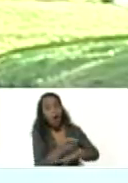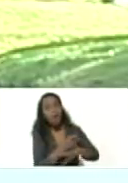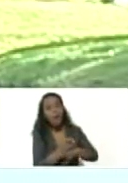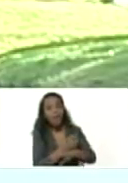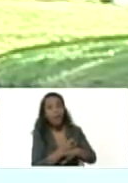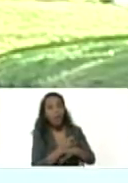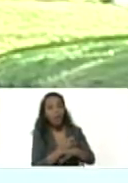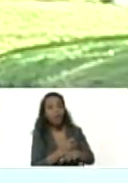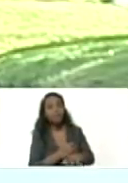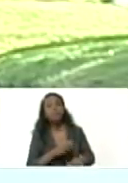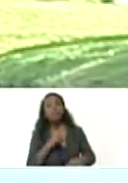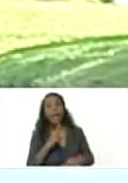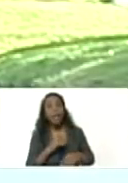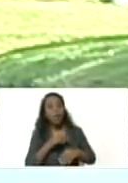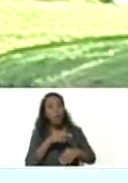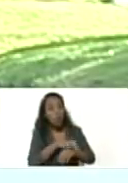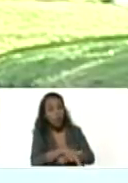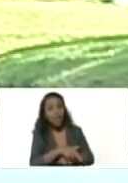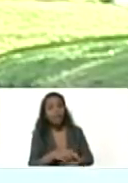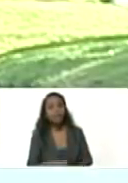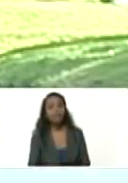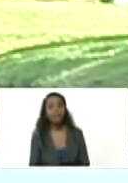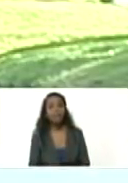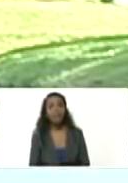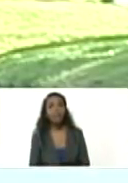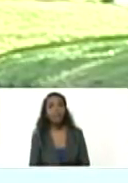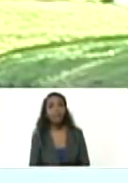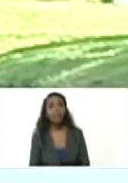Rodríguez Castro, en Miranda.